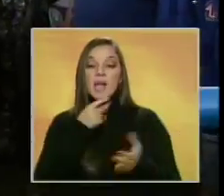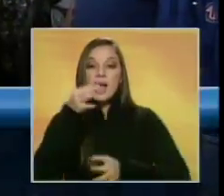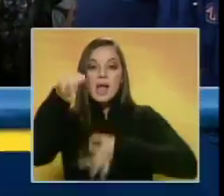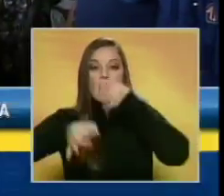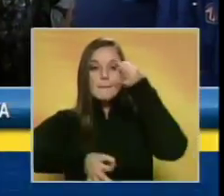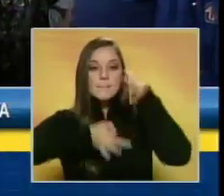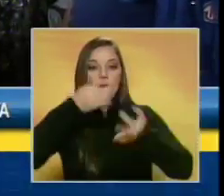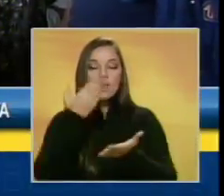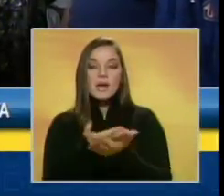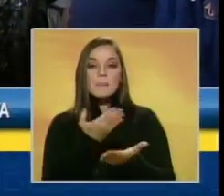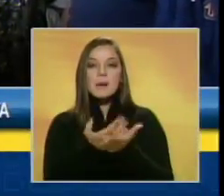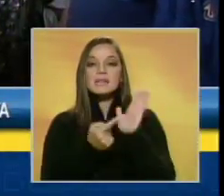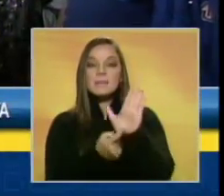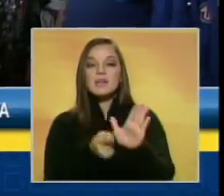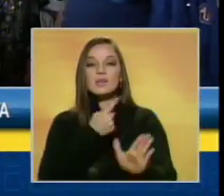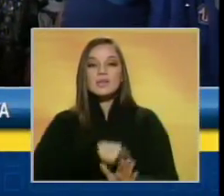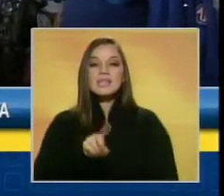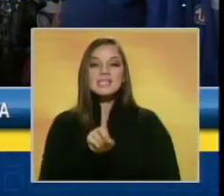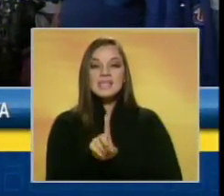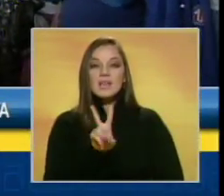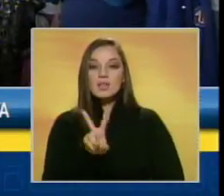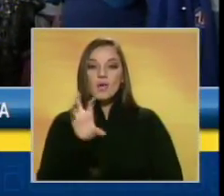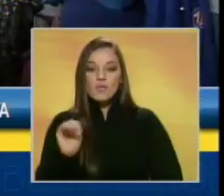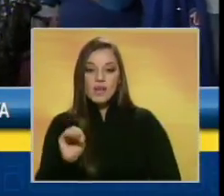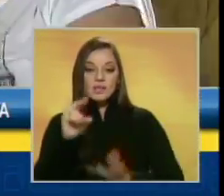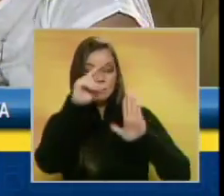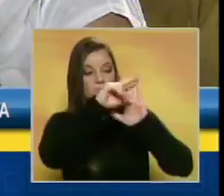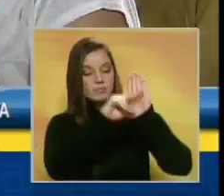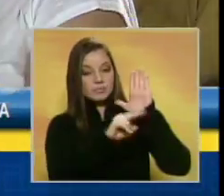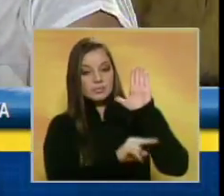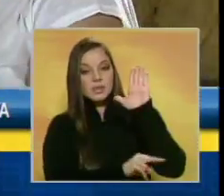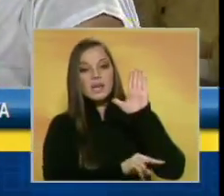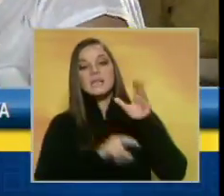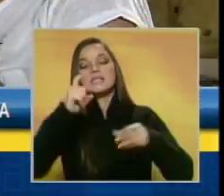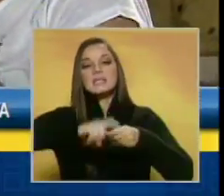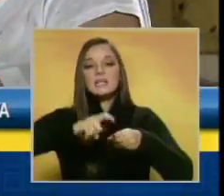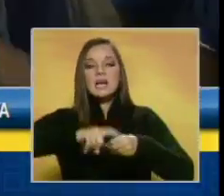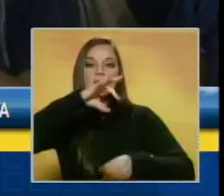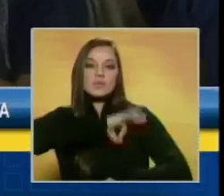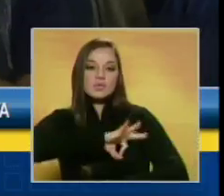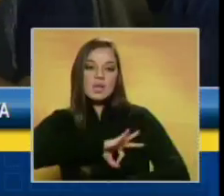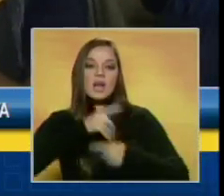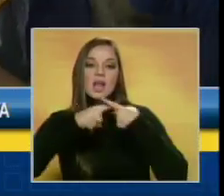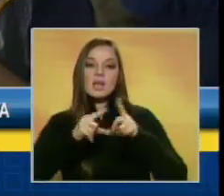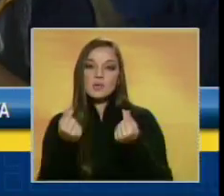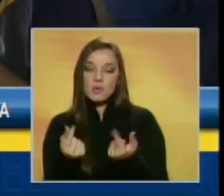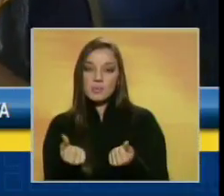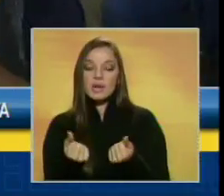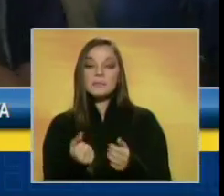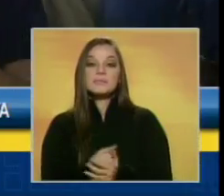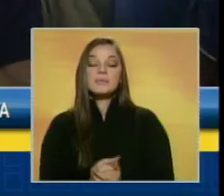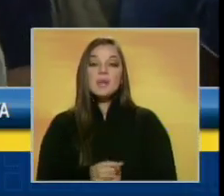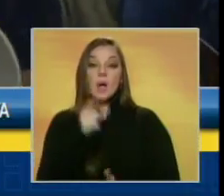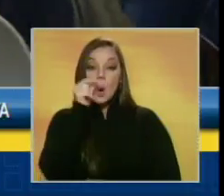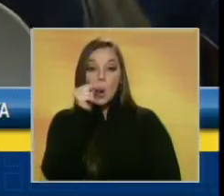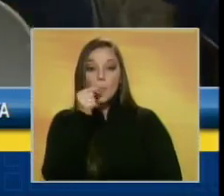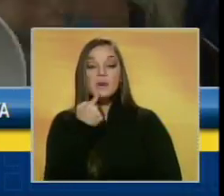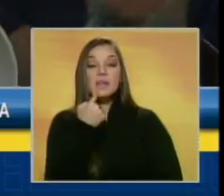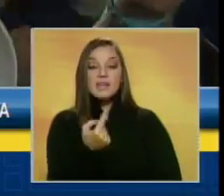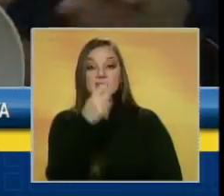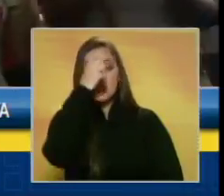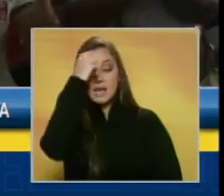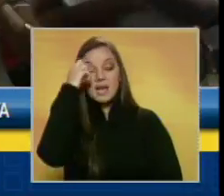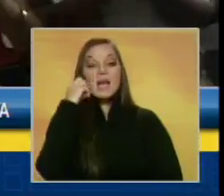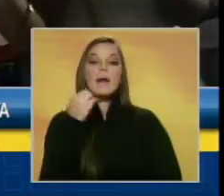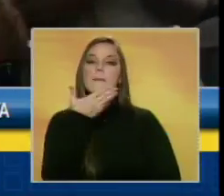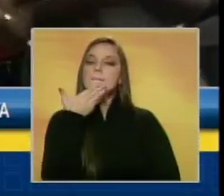que el planteamiento tiene 120 cláusulas entre las sindicales, sociales y económicas. El dirigente señaló que las propuestas de mejora